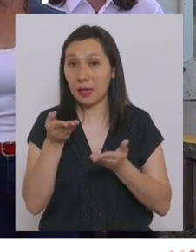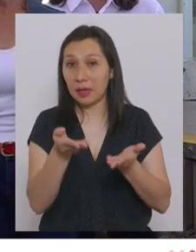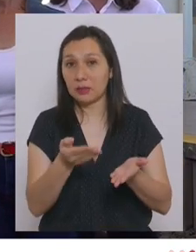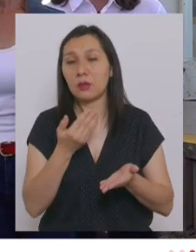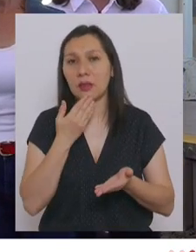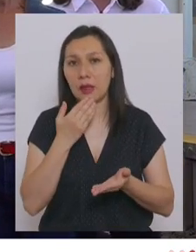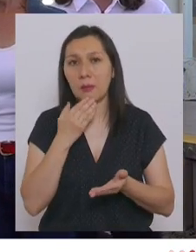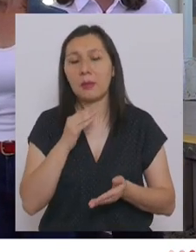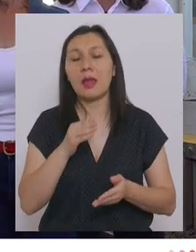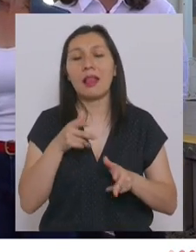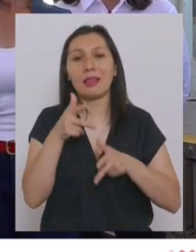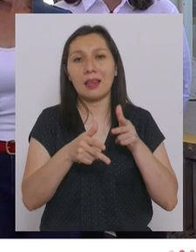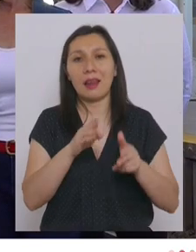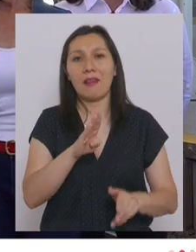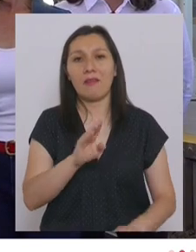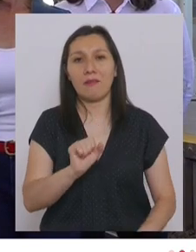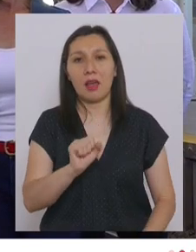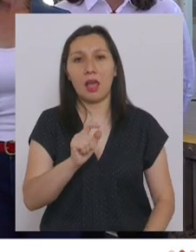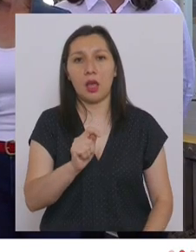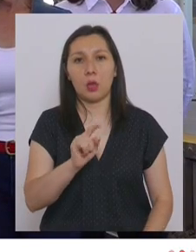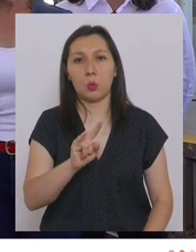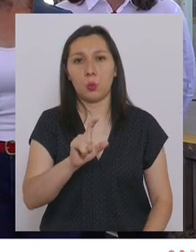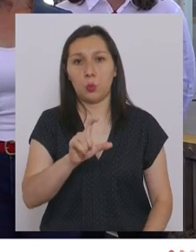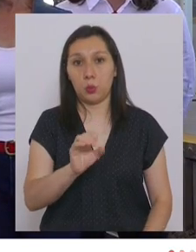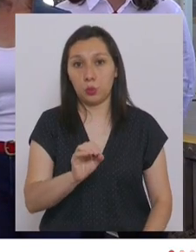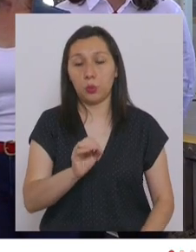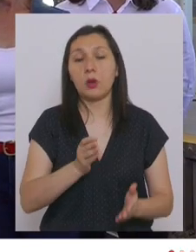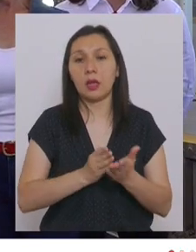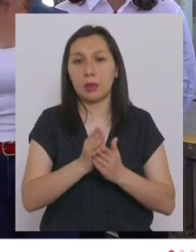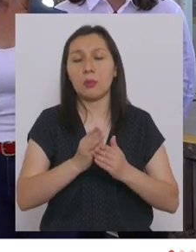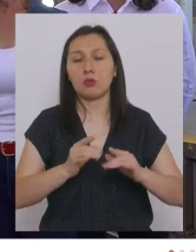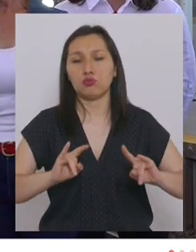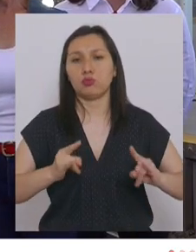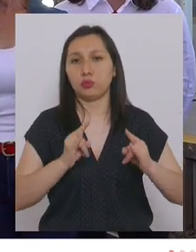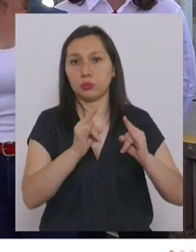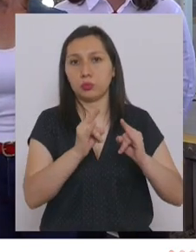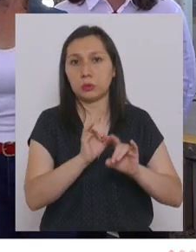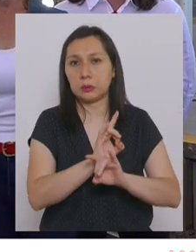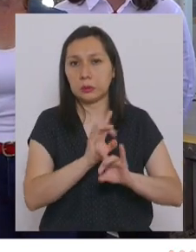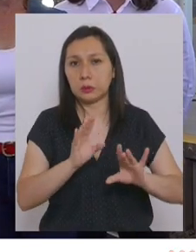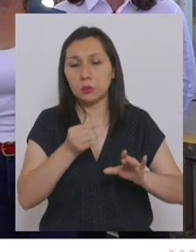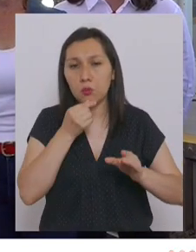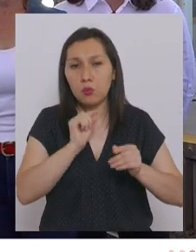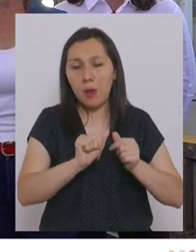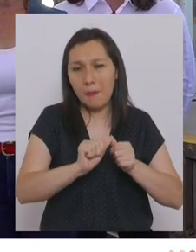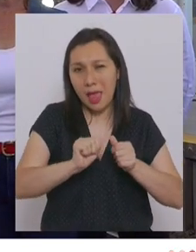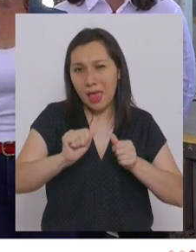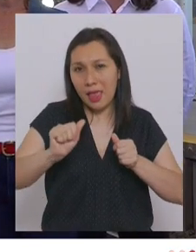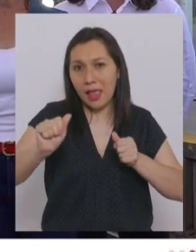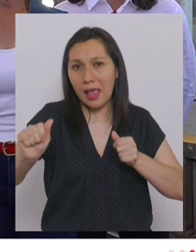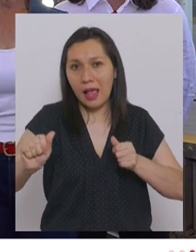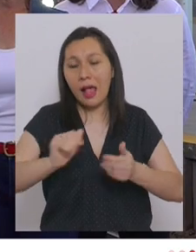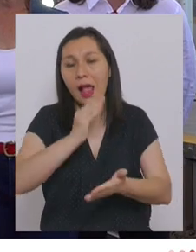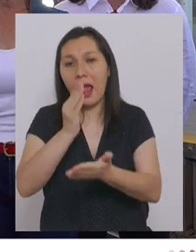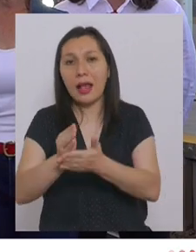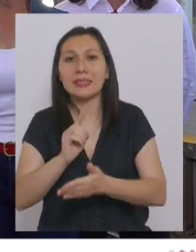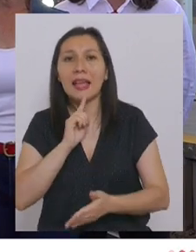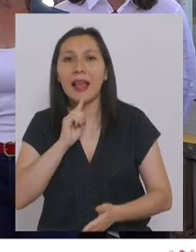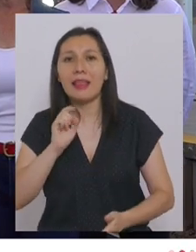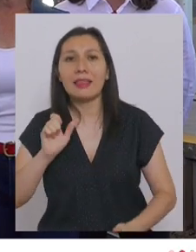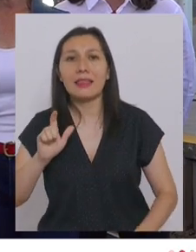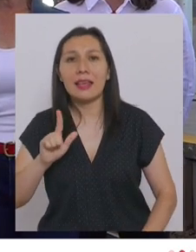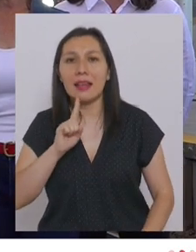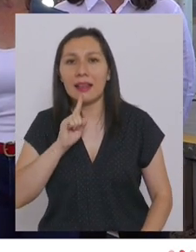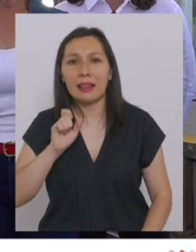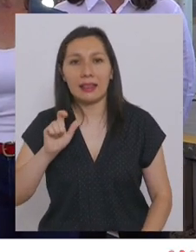está el tren a Batuco, que ya inició su construcción y estamos muy próximos a extender ese tren hasta Tiltil. Y así